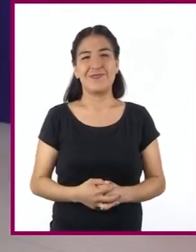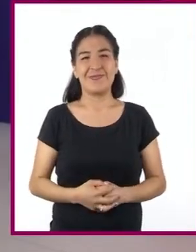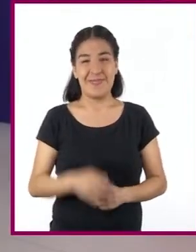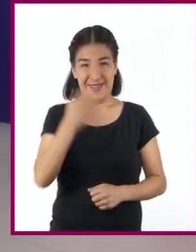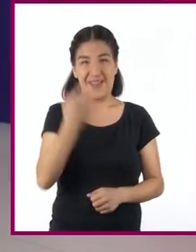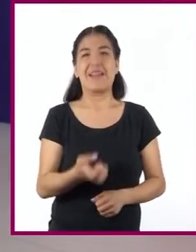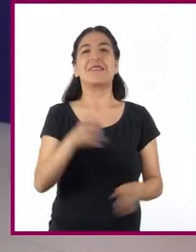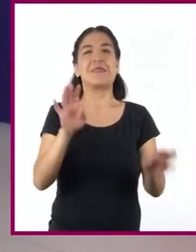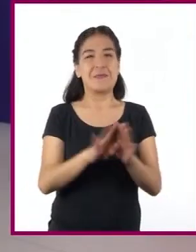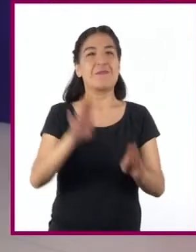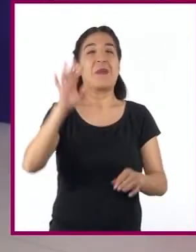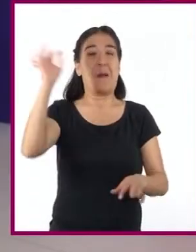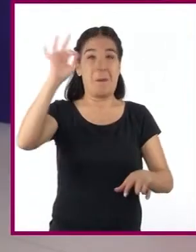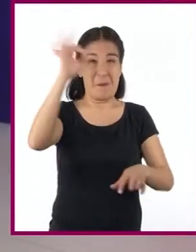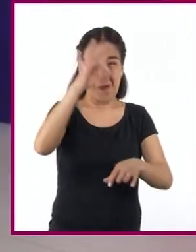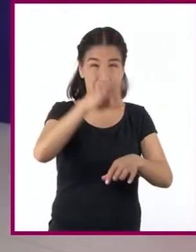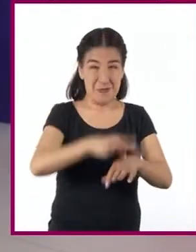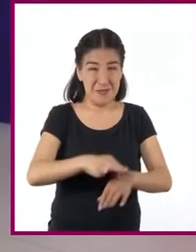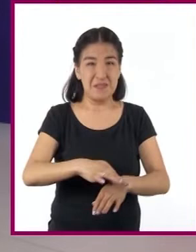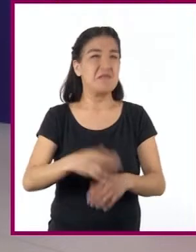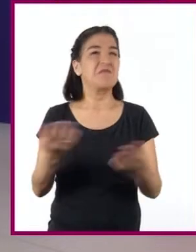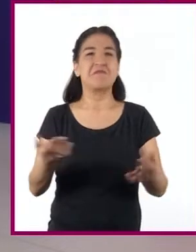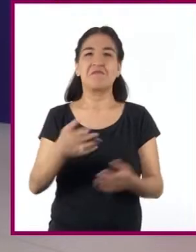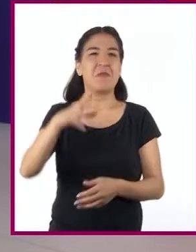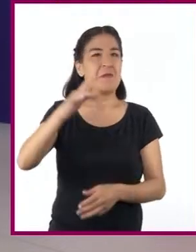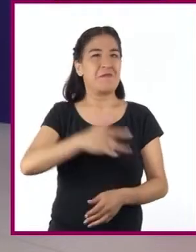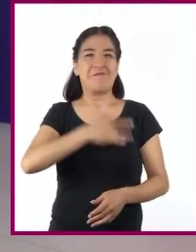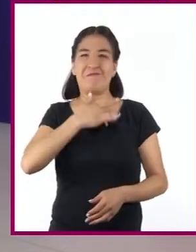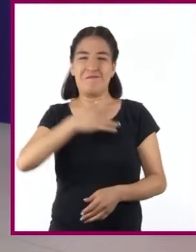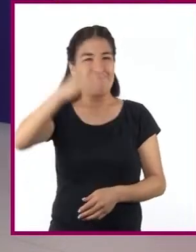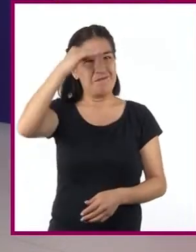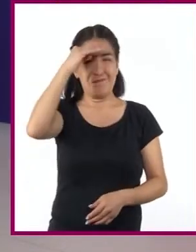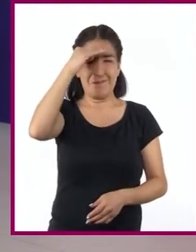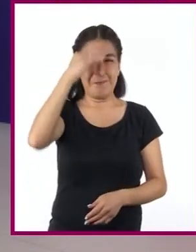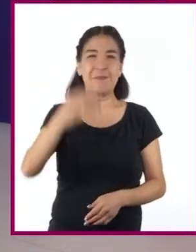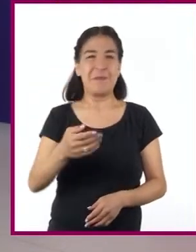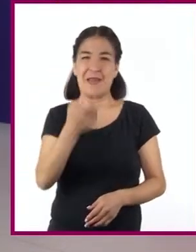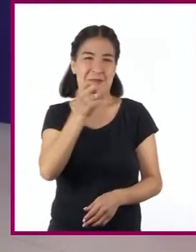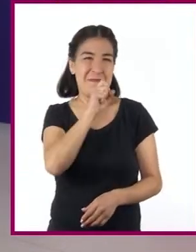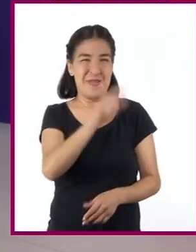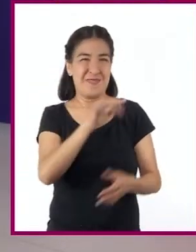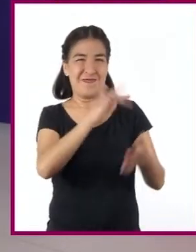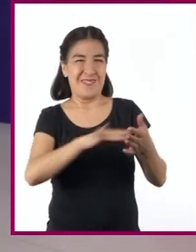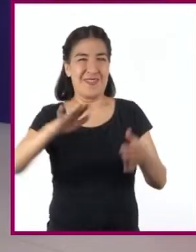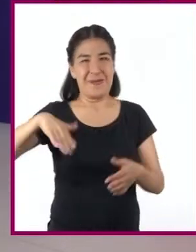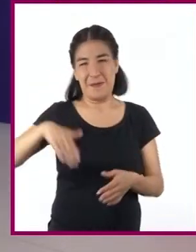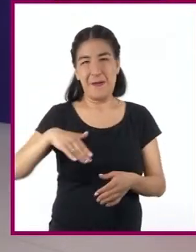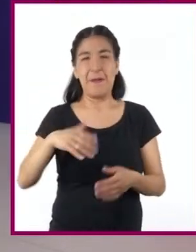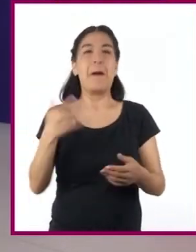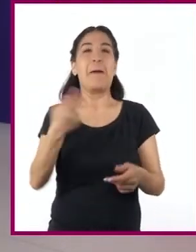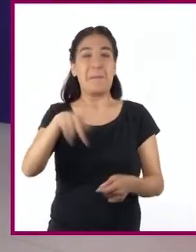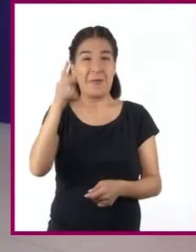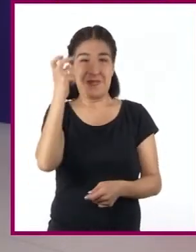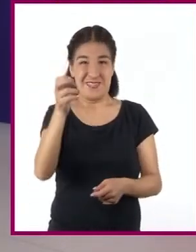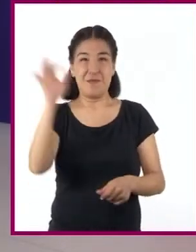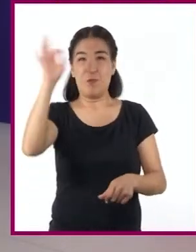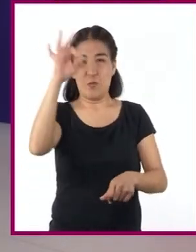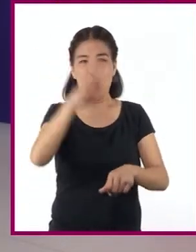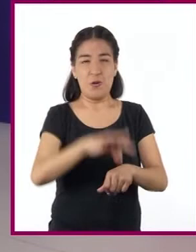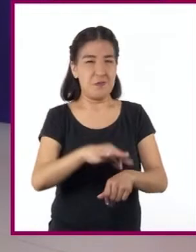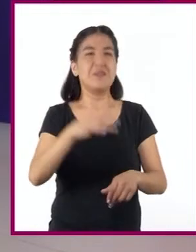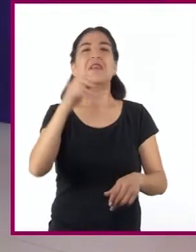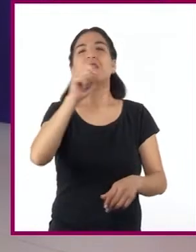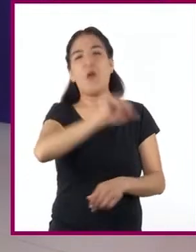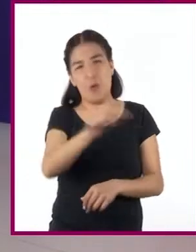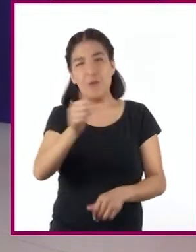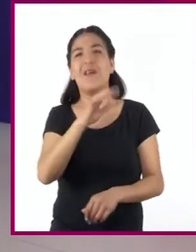Obviamente, las moscas no sienten ni piensan así. Pero es verdad que los machos de esta especie y muchos otros